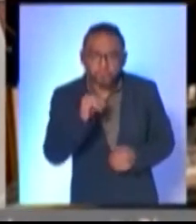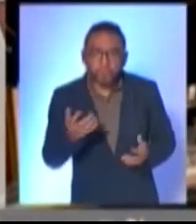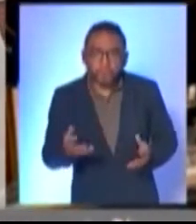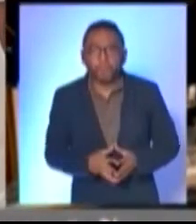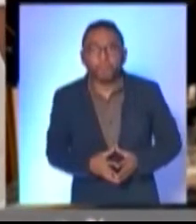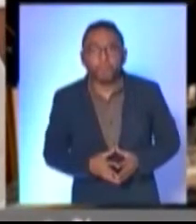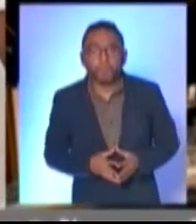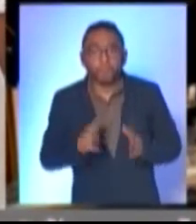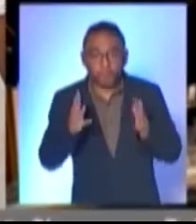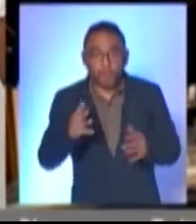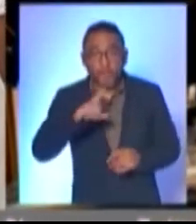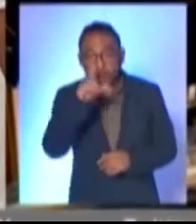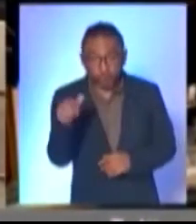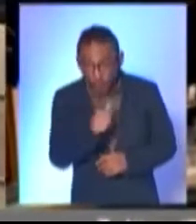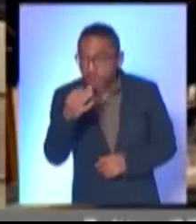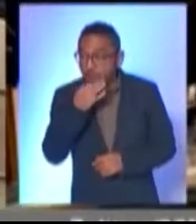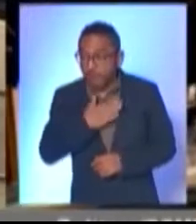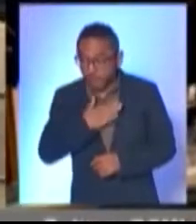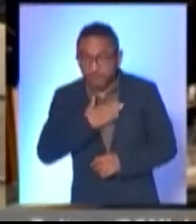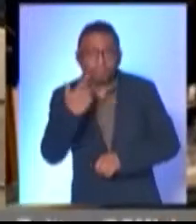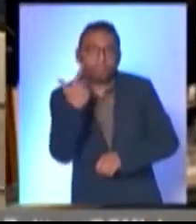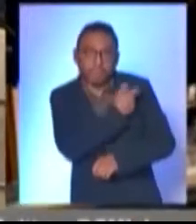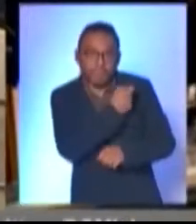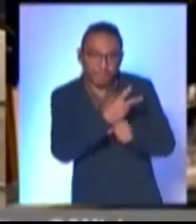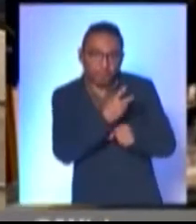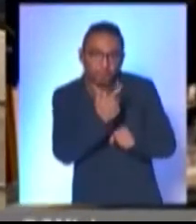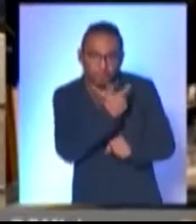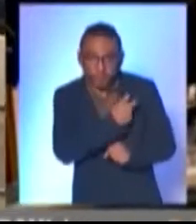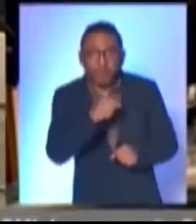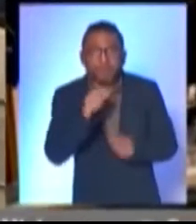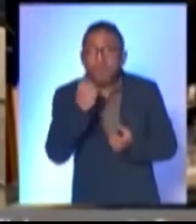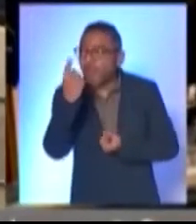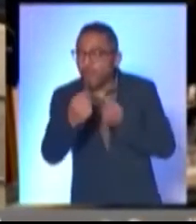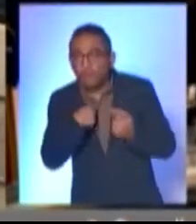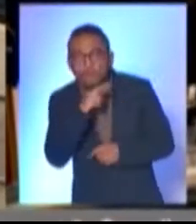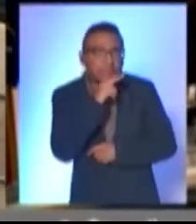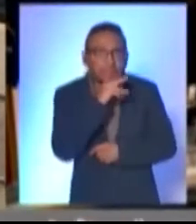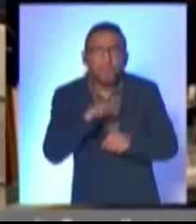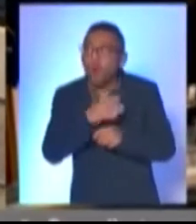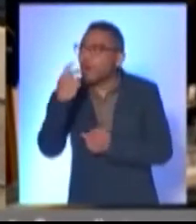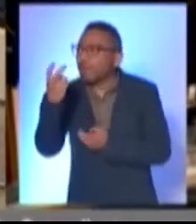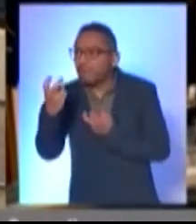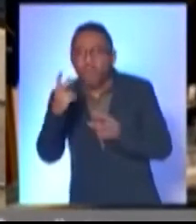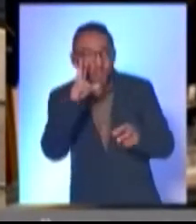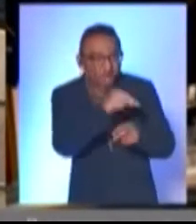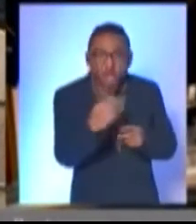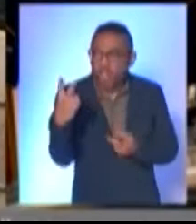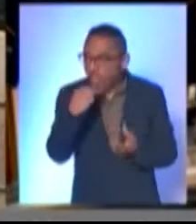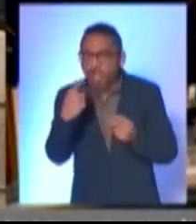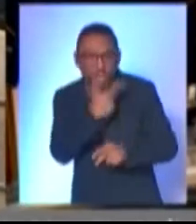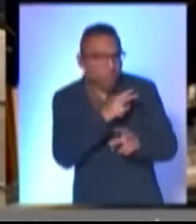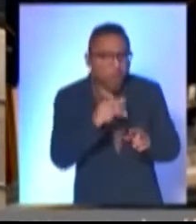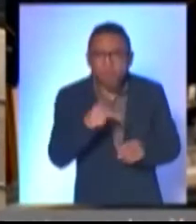ya después me llaman para la otra. Es con un poquito de preocupación porque hay muchos comentarios en contra, pero no, estoy